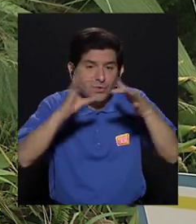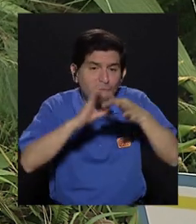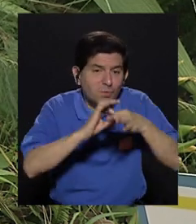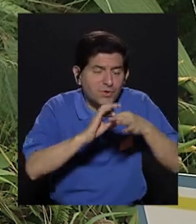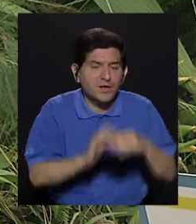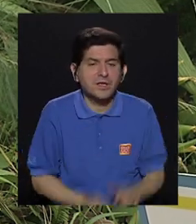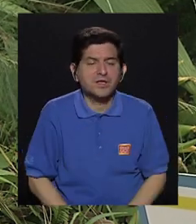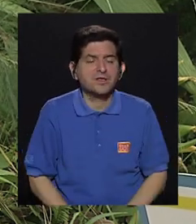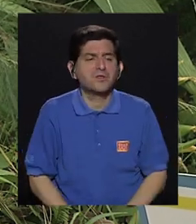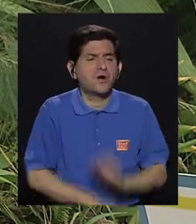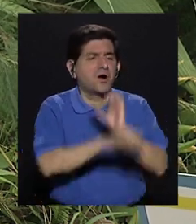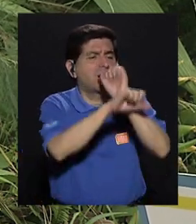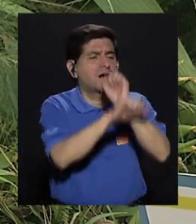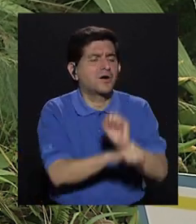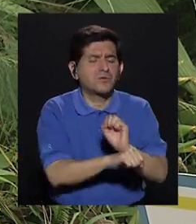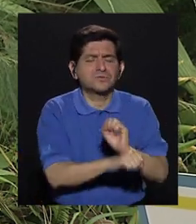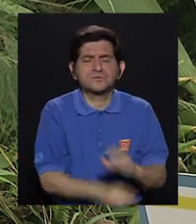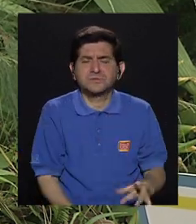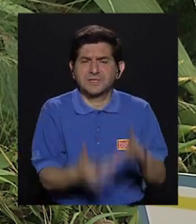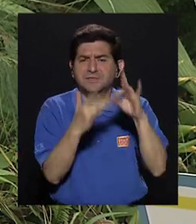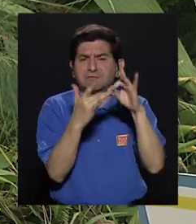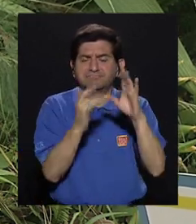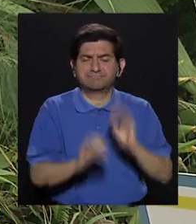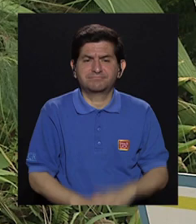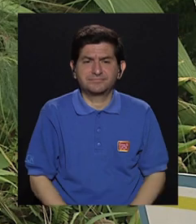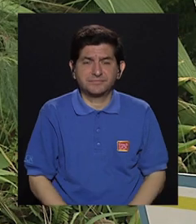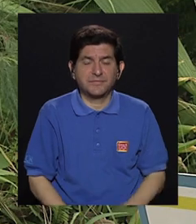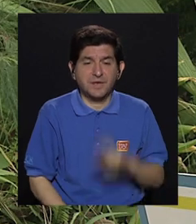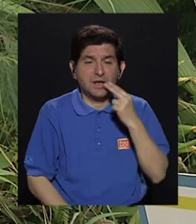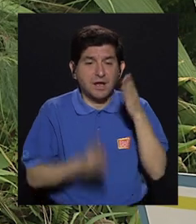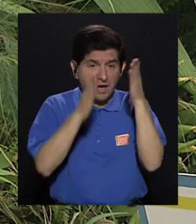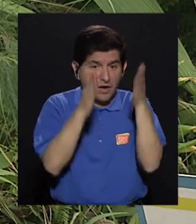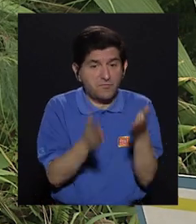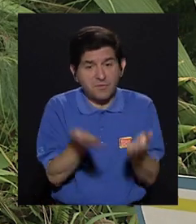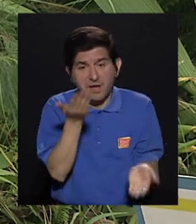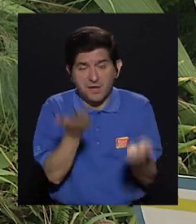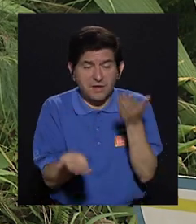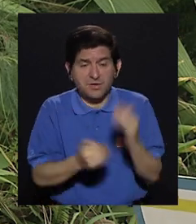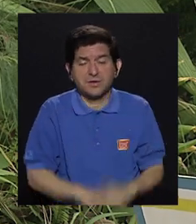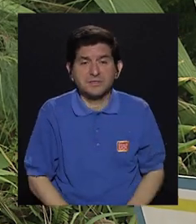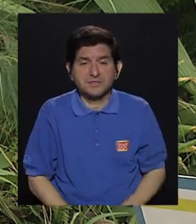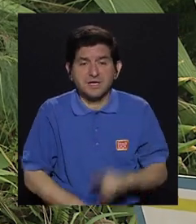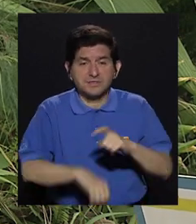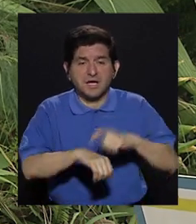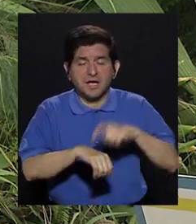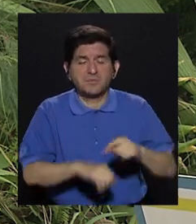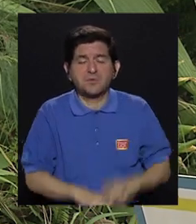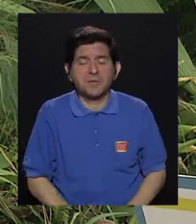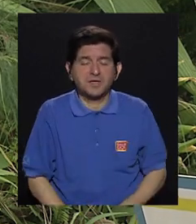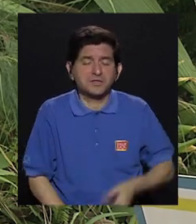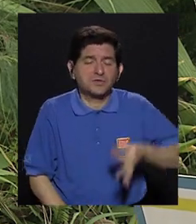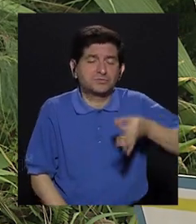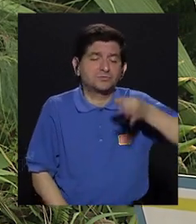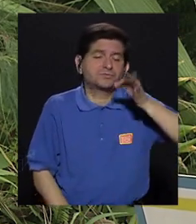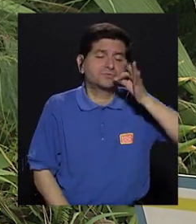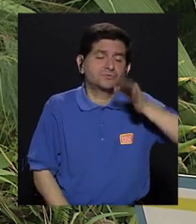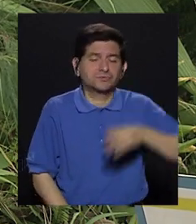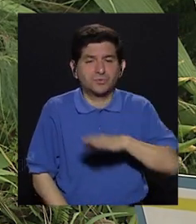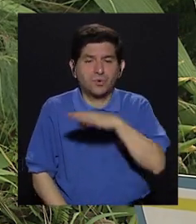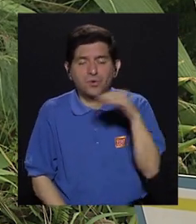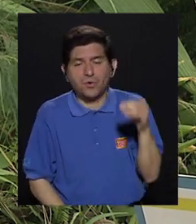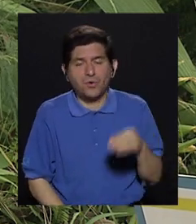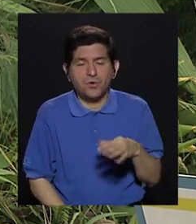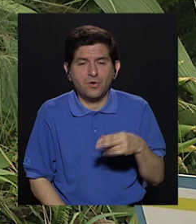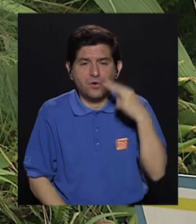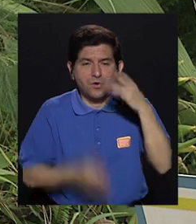asocia el fumar a una rutina particular. Por eso está el fumador que fuma cuando se toma un cafecito,